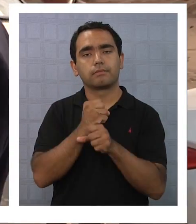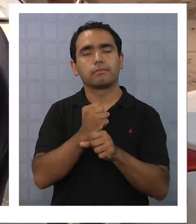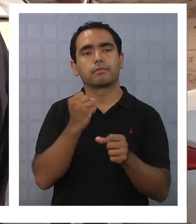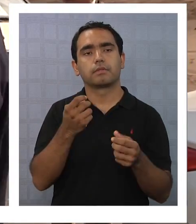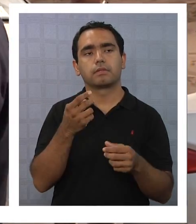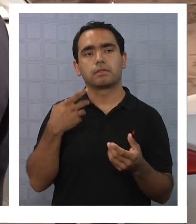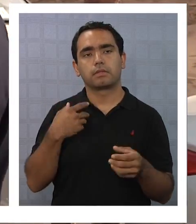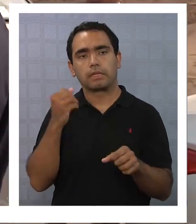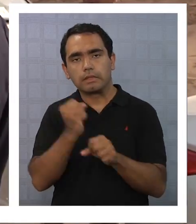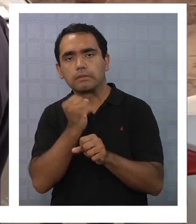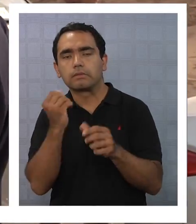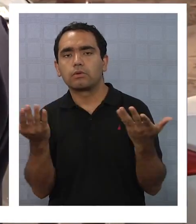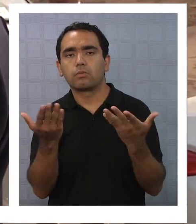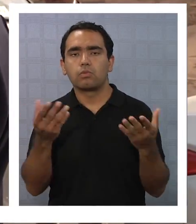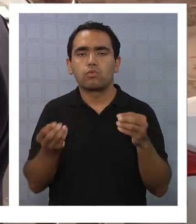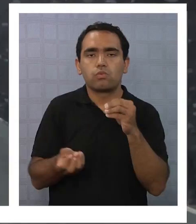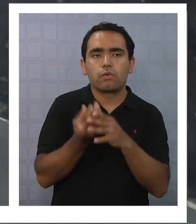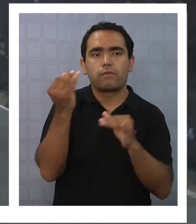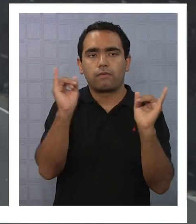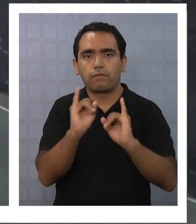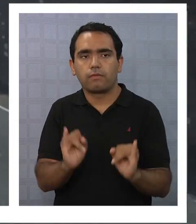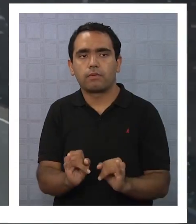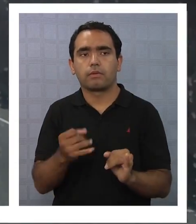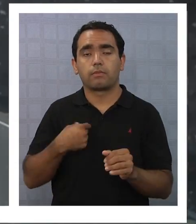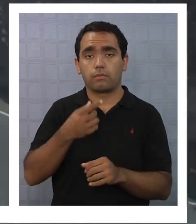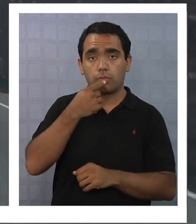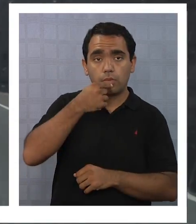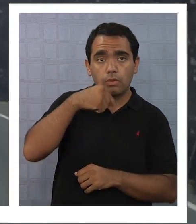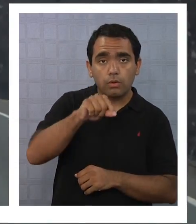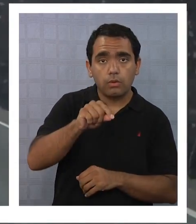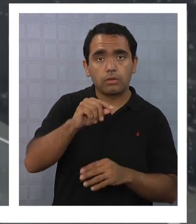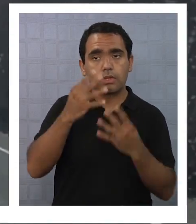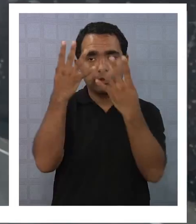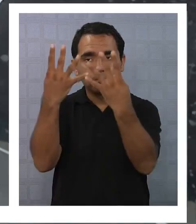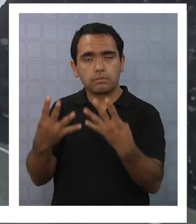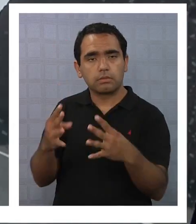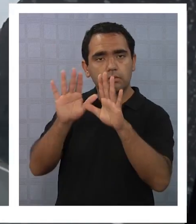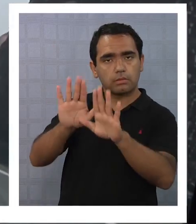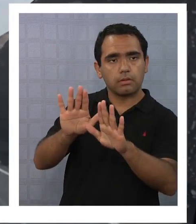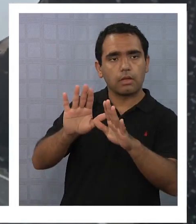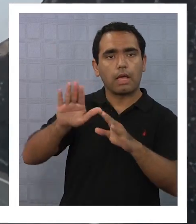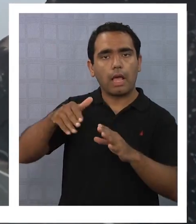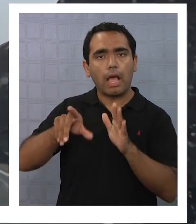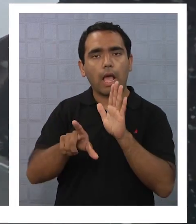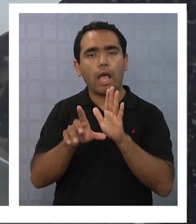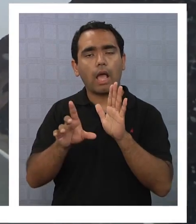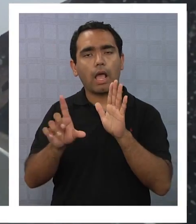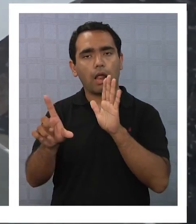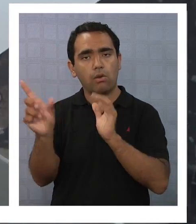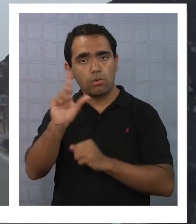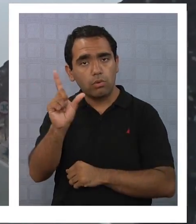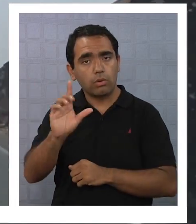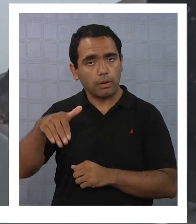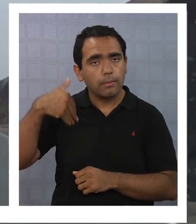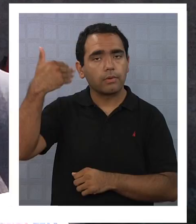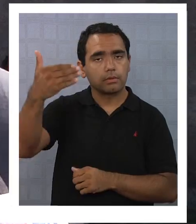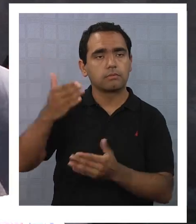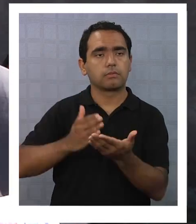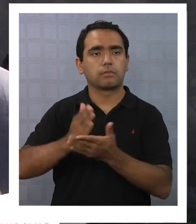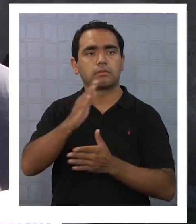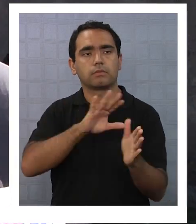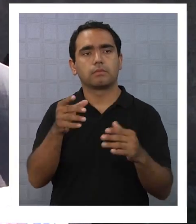estaría trabajando en nuevas alternativas. La más pronta es paralizar las obras hasta el próximo lunes. Frente a ese